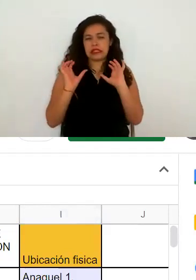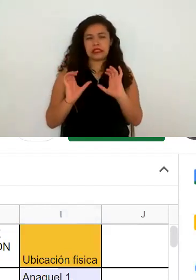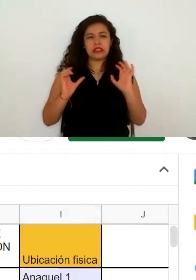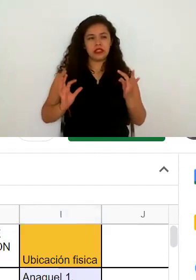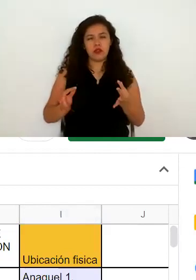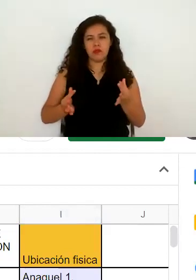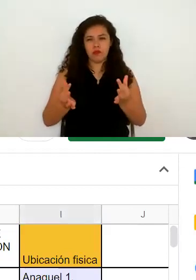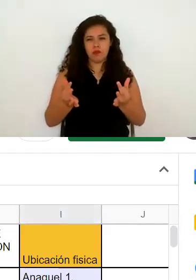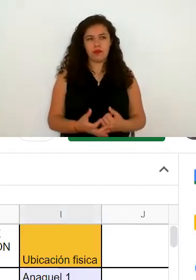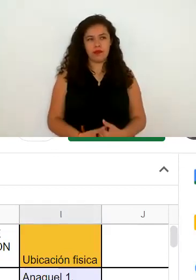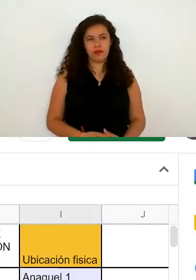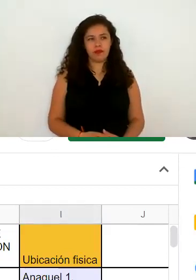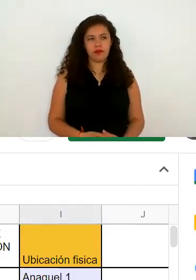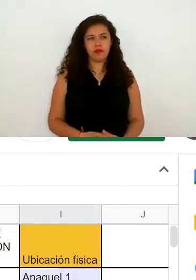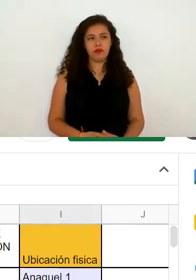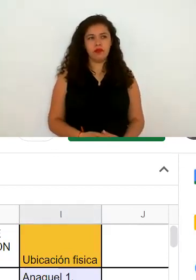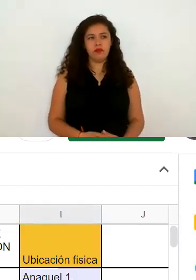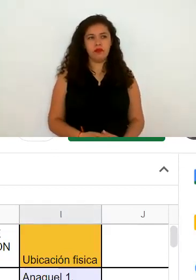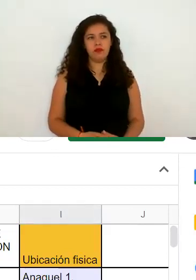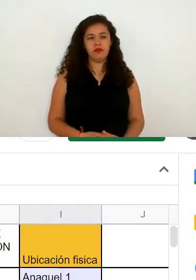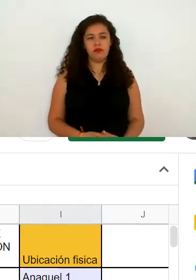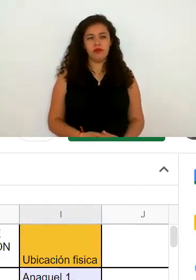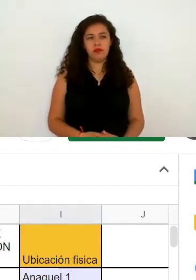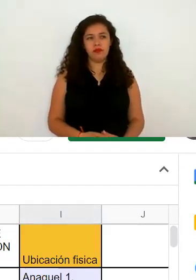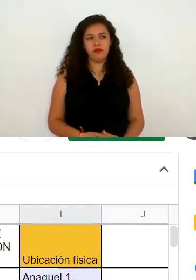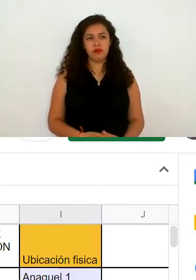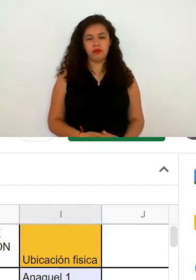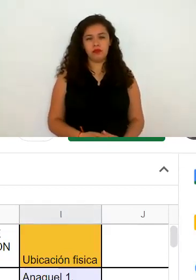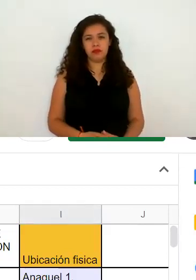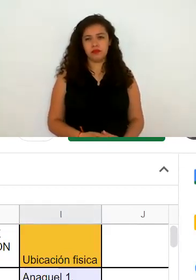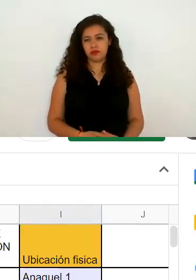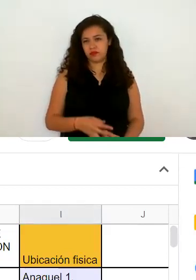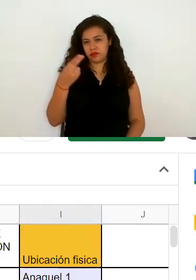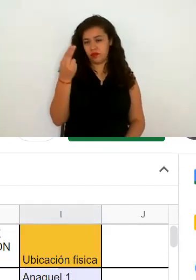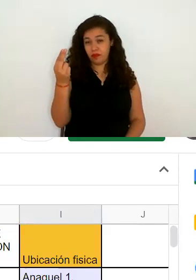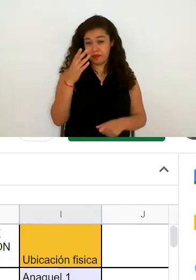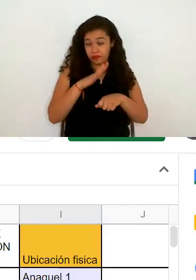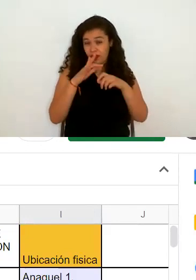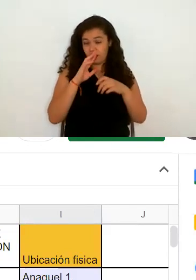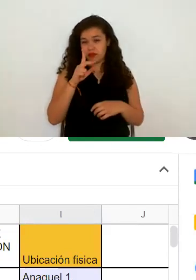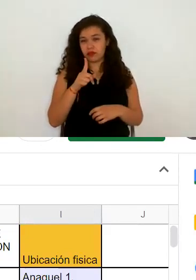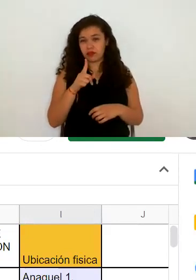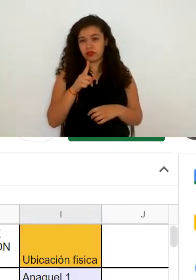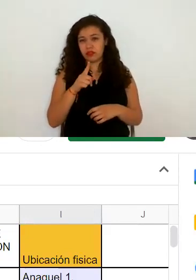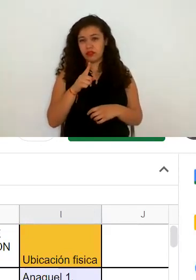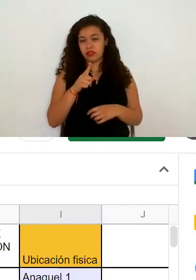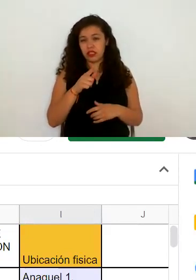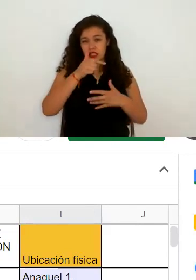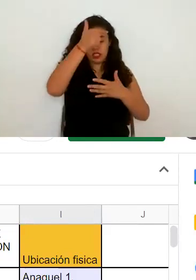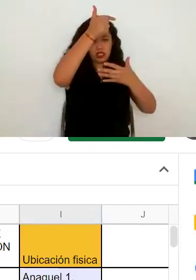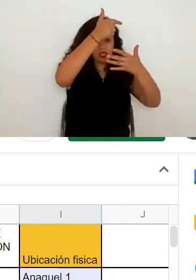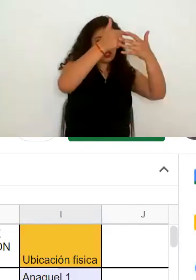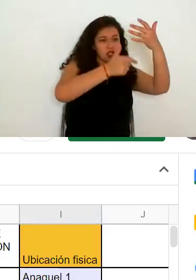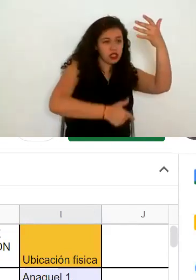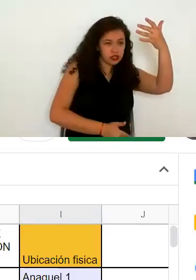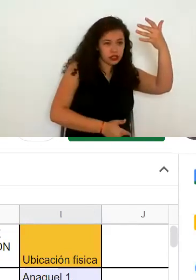meticulosos. Lo ideal o lo necesario sería colocar en el inventario dónde